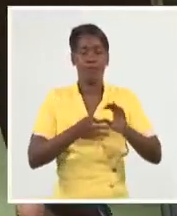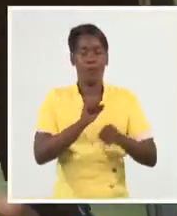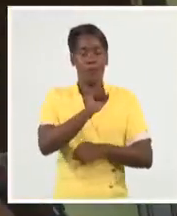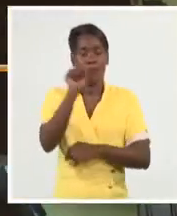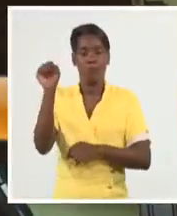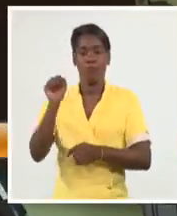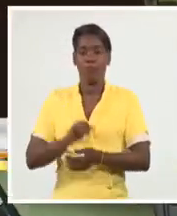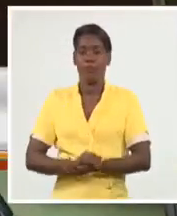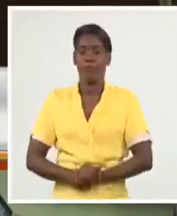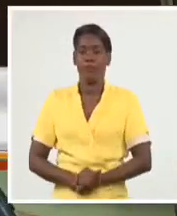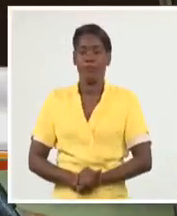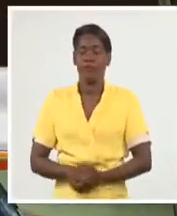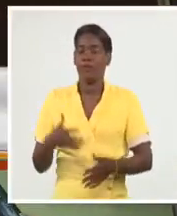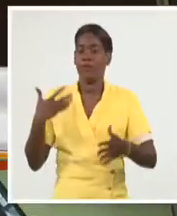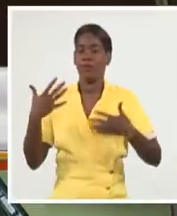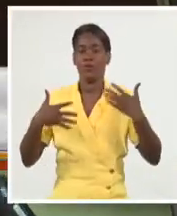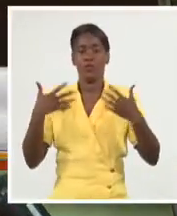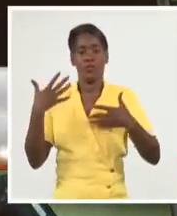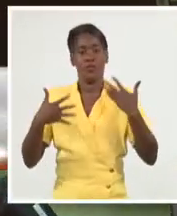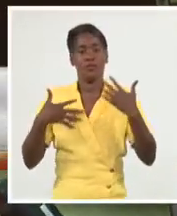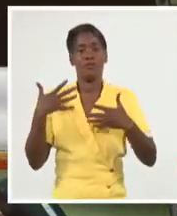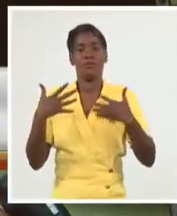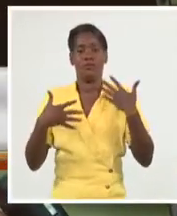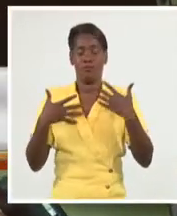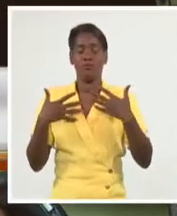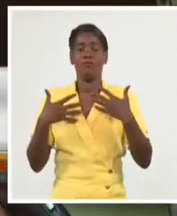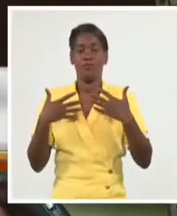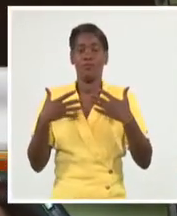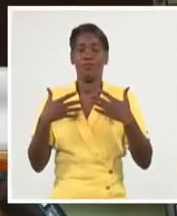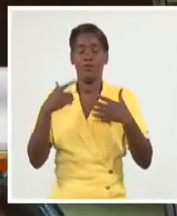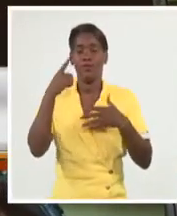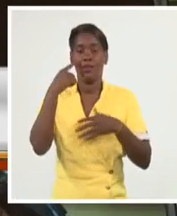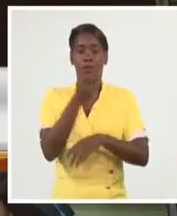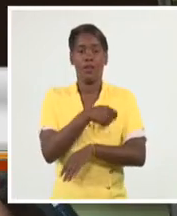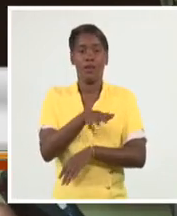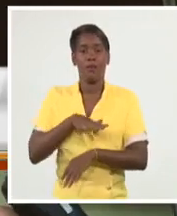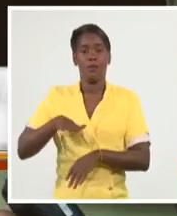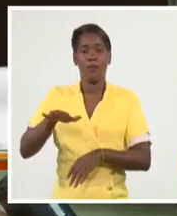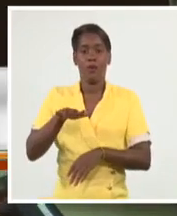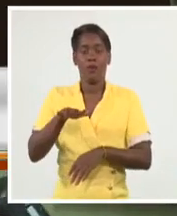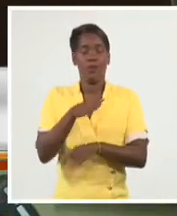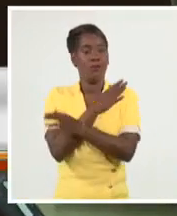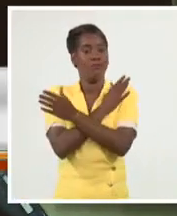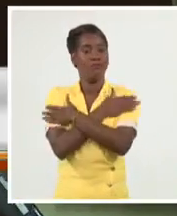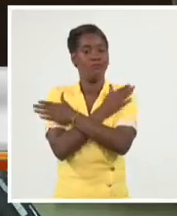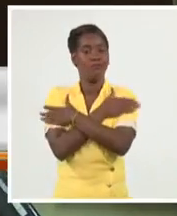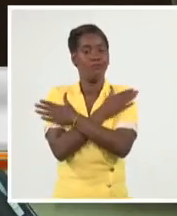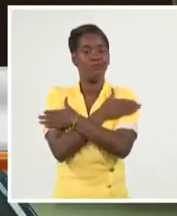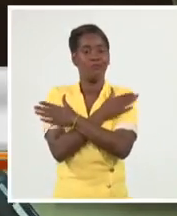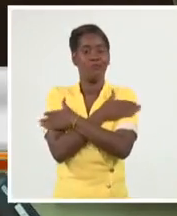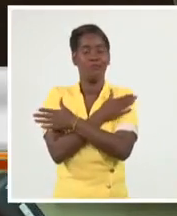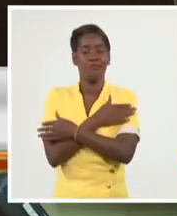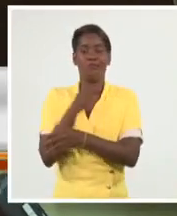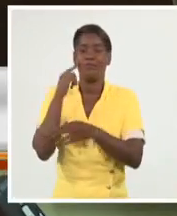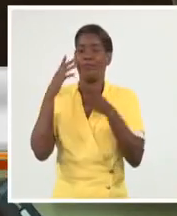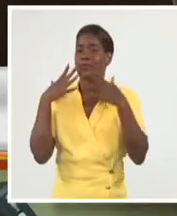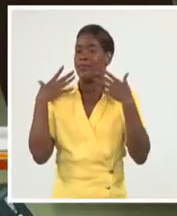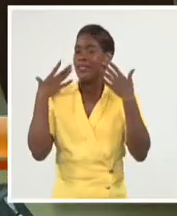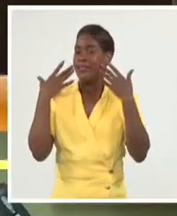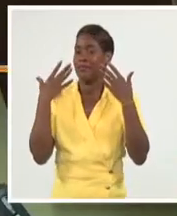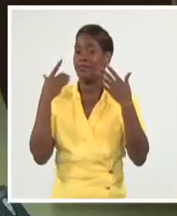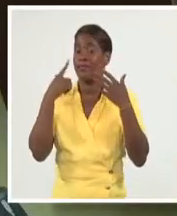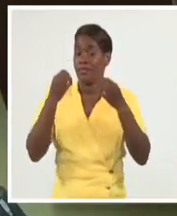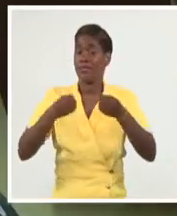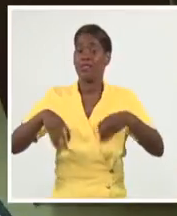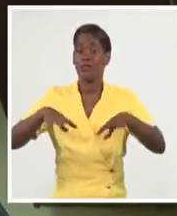Muy satisfecho por la acogida que el calor que nos ha recibido nuestro pueblo, con una mezcla de alegría en medio de todas las dificultades que